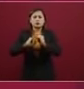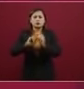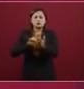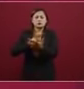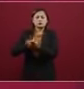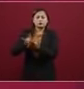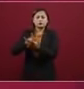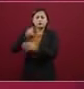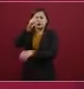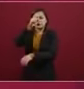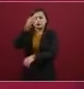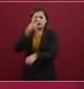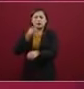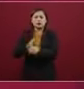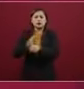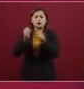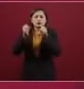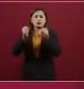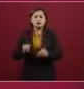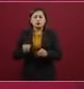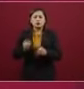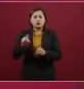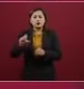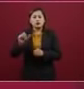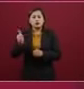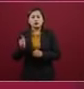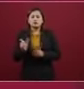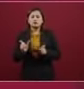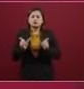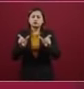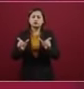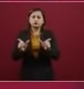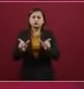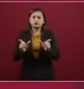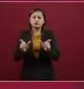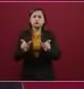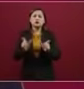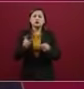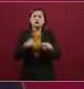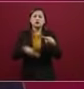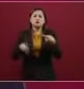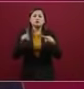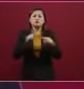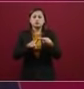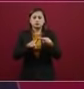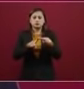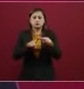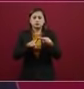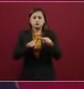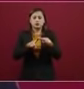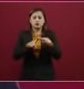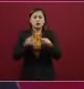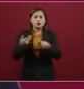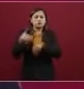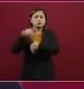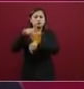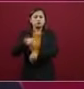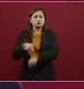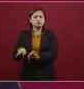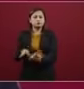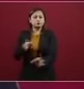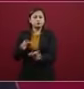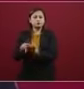Seguridad y Protección Ciudadana en materia, número uno, de dirección y disciplina de la